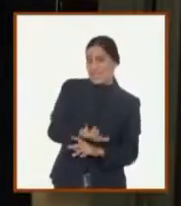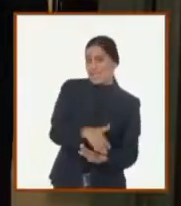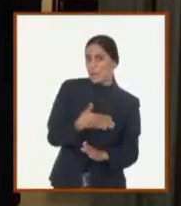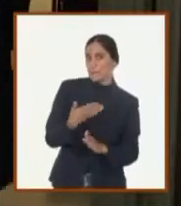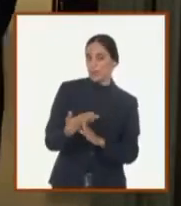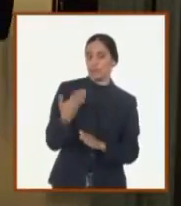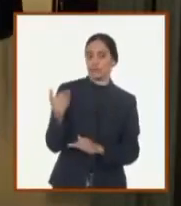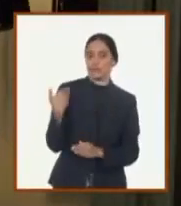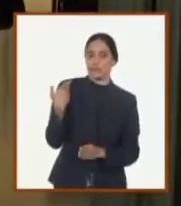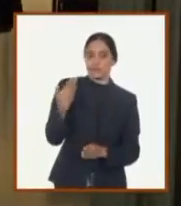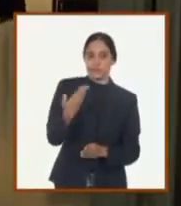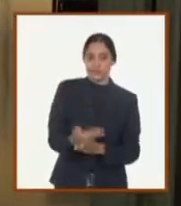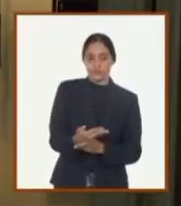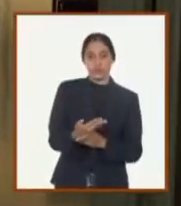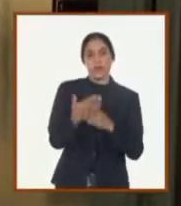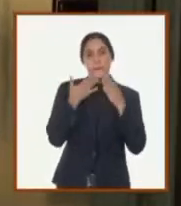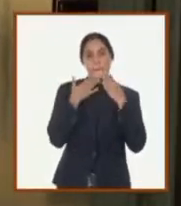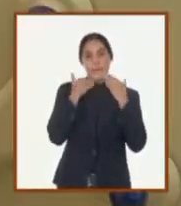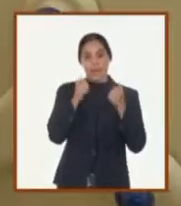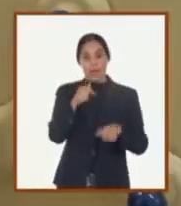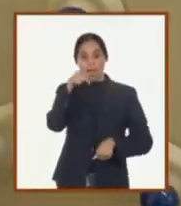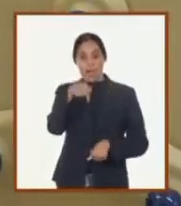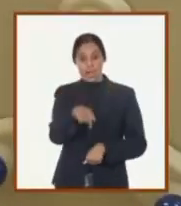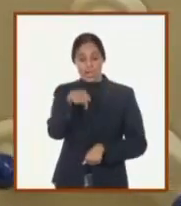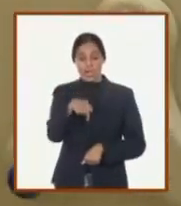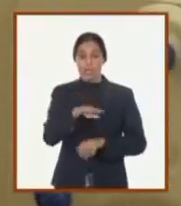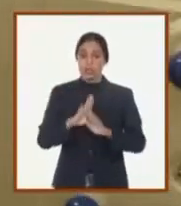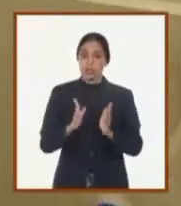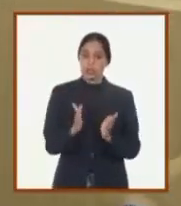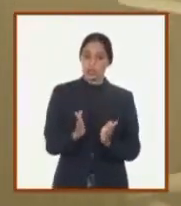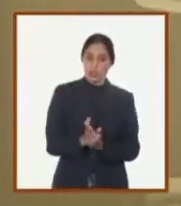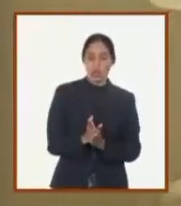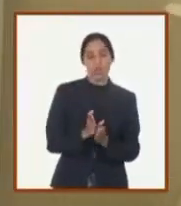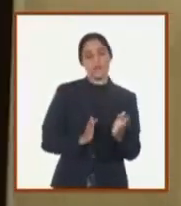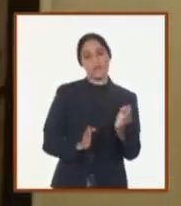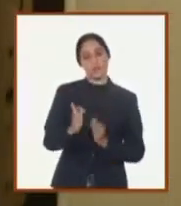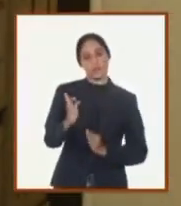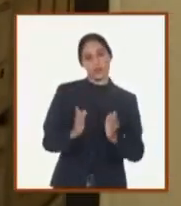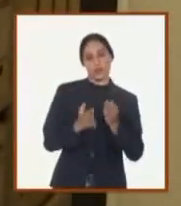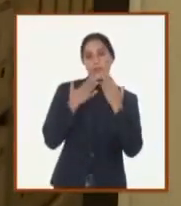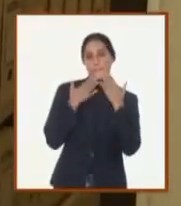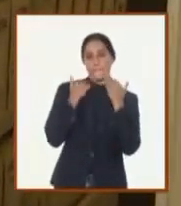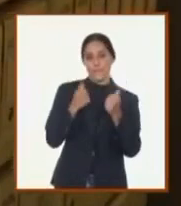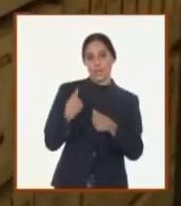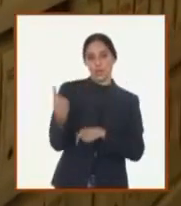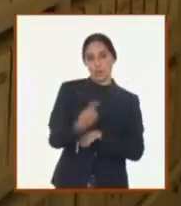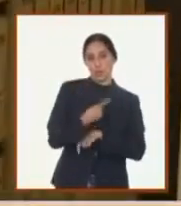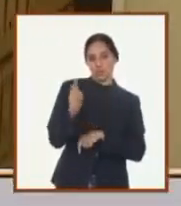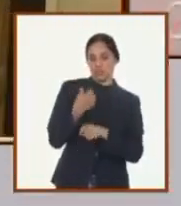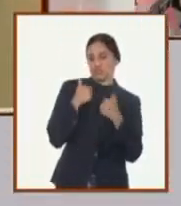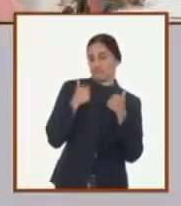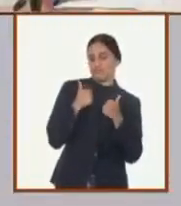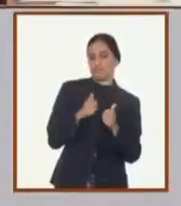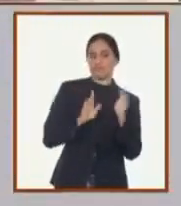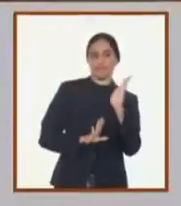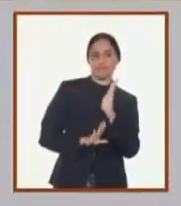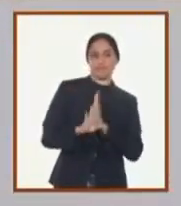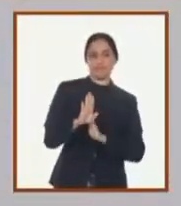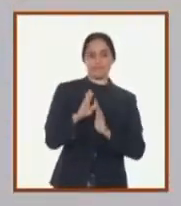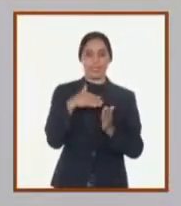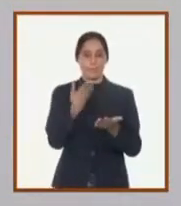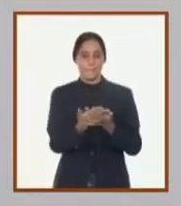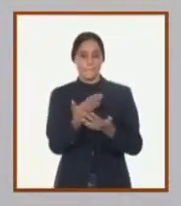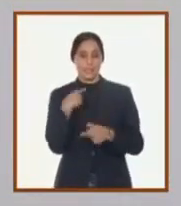transcurrido eh desde ese momento todo esto funciona en nuestra institución yo quería aprovechar también para